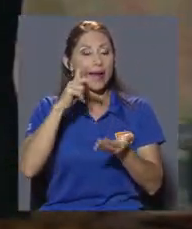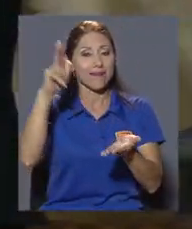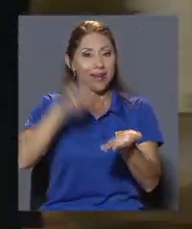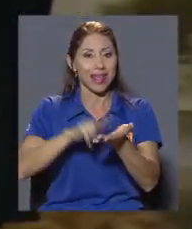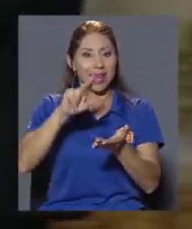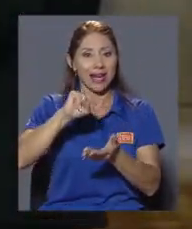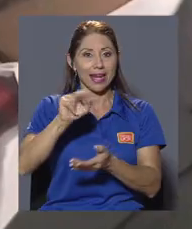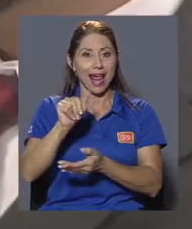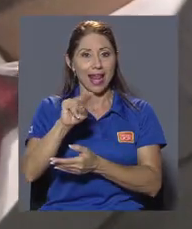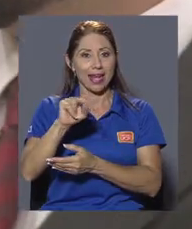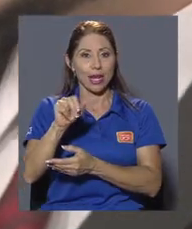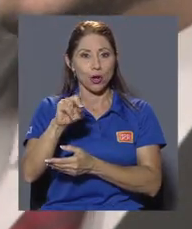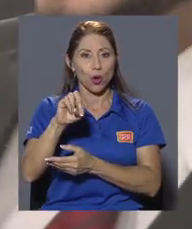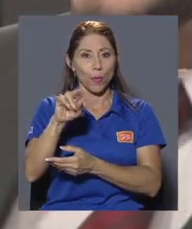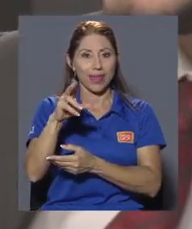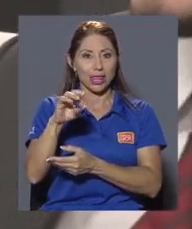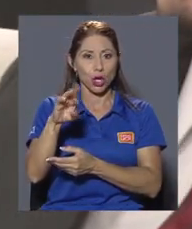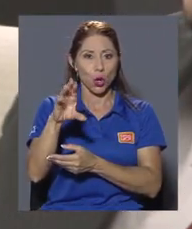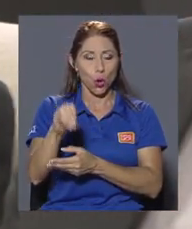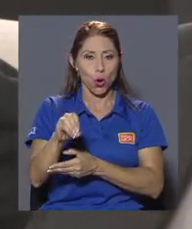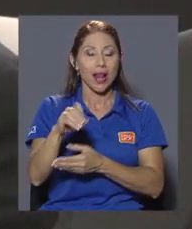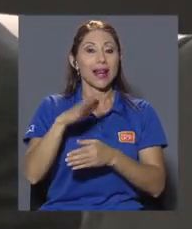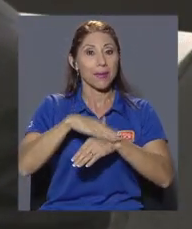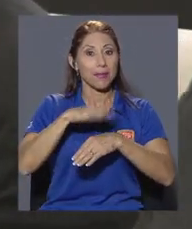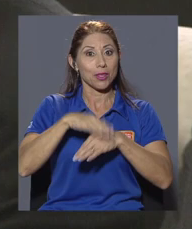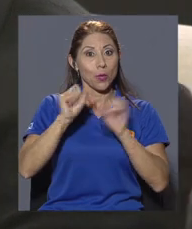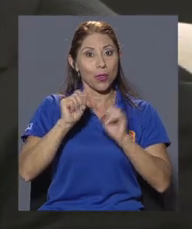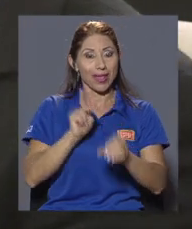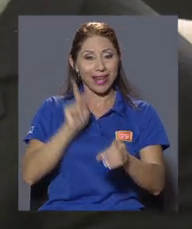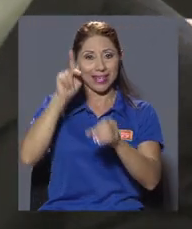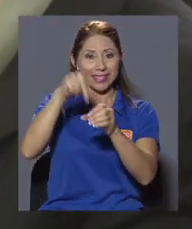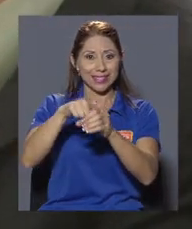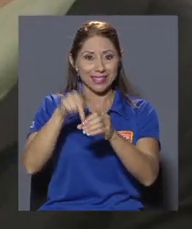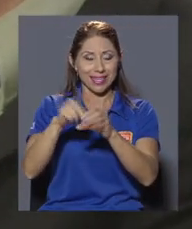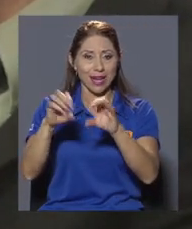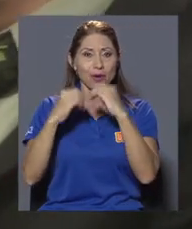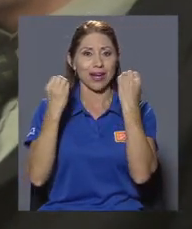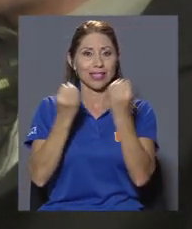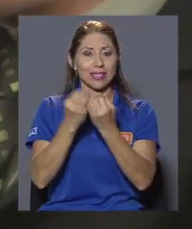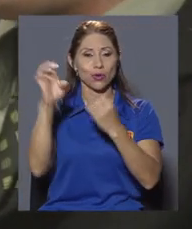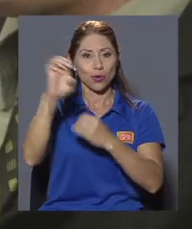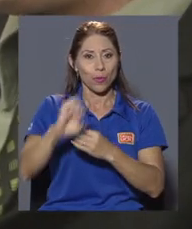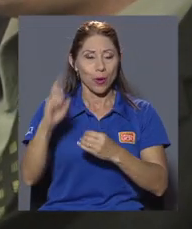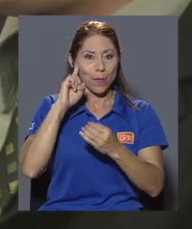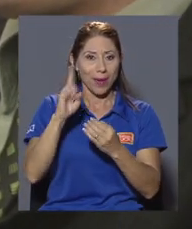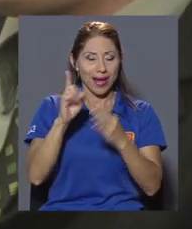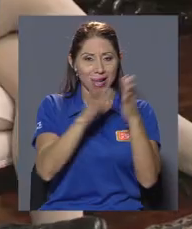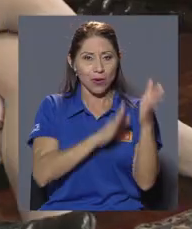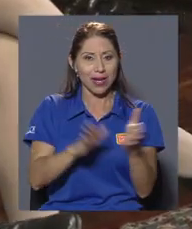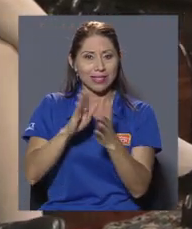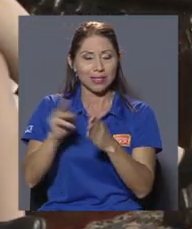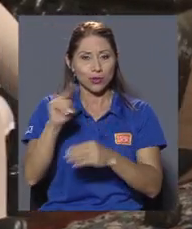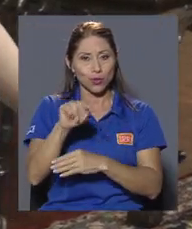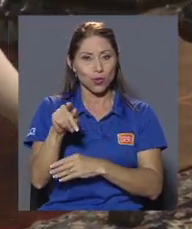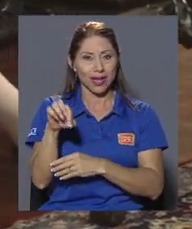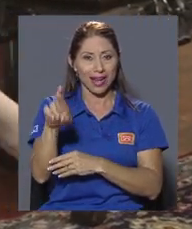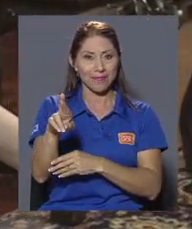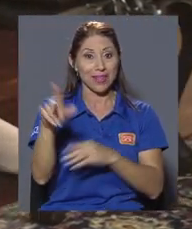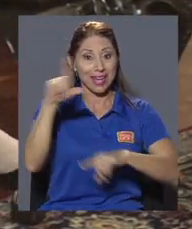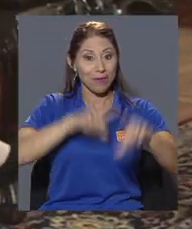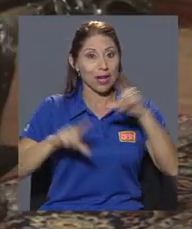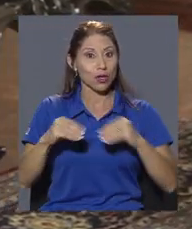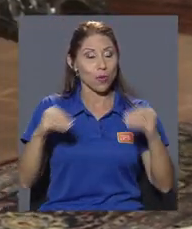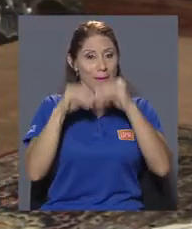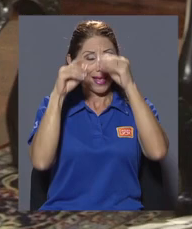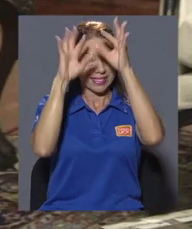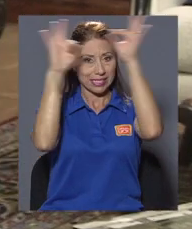magnetómetro le permitió asistir al programa de verano de la Organización Europea para la Investigación Nuclear, el laboratorio de física más prestigioso del mundo